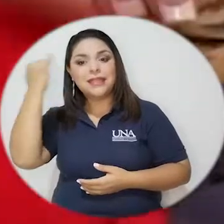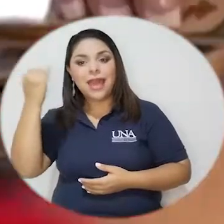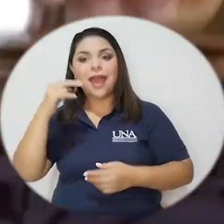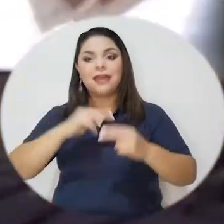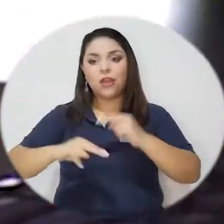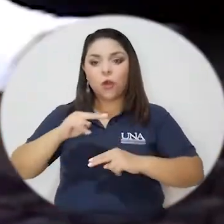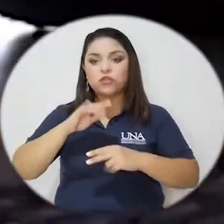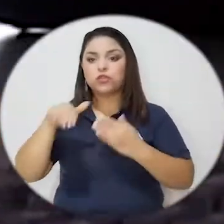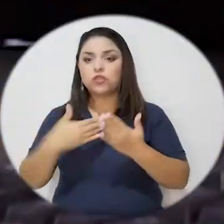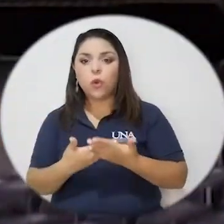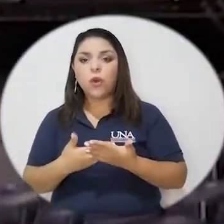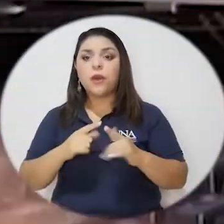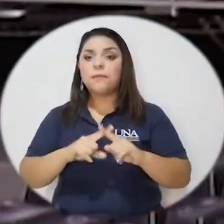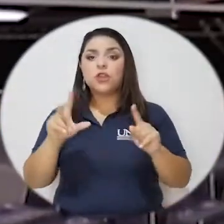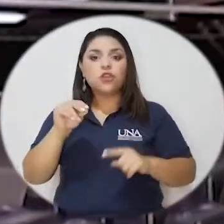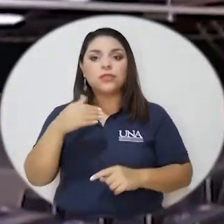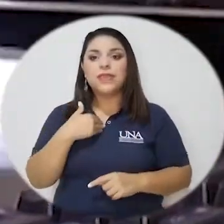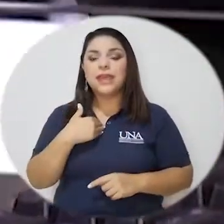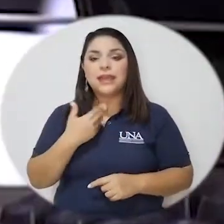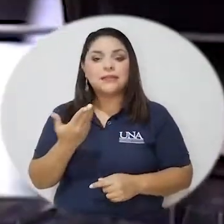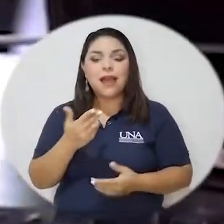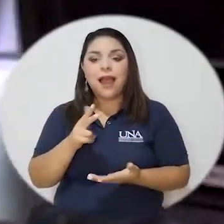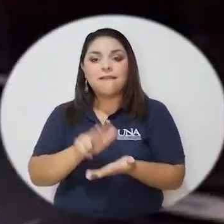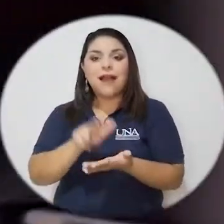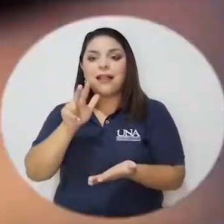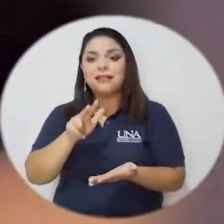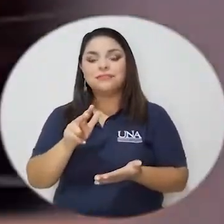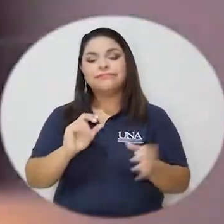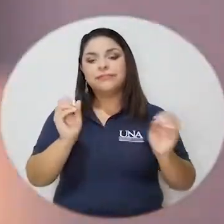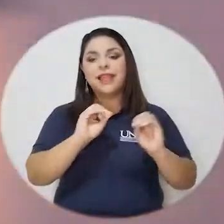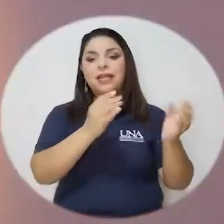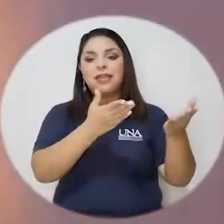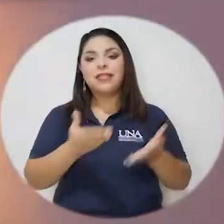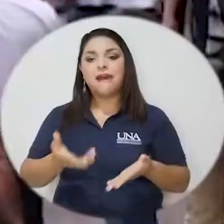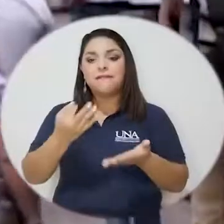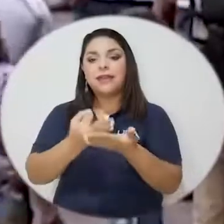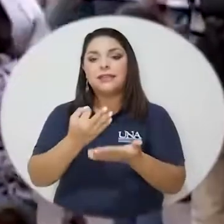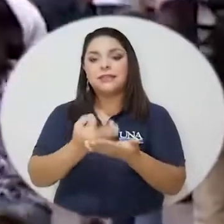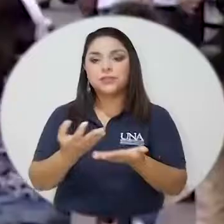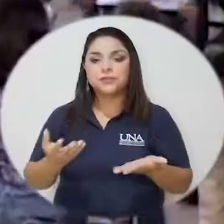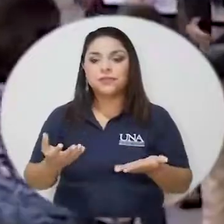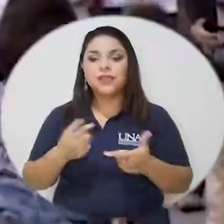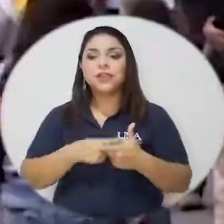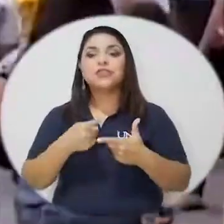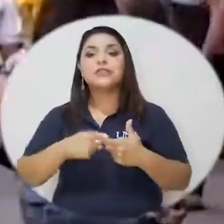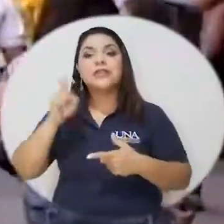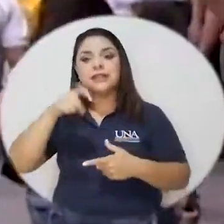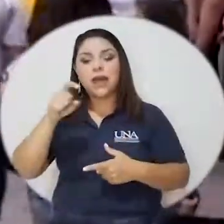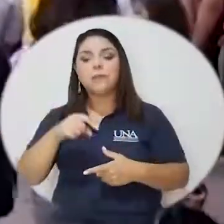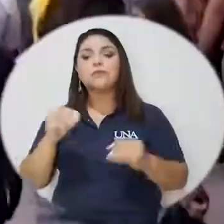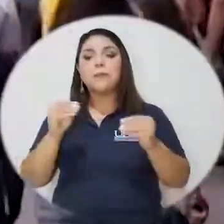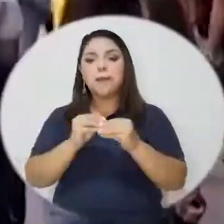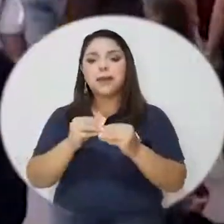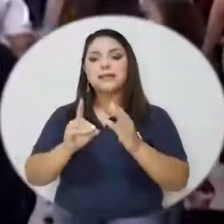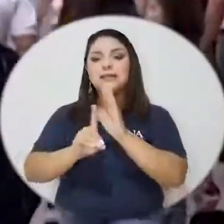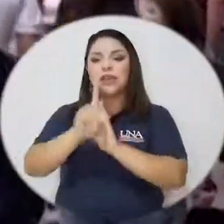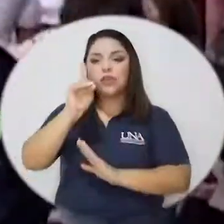tienen todo, pero como no tienen respaldo del aval, de ahí nadie los financia. Entonces necesitamos pasar banca de desarrollo a